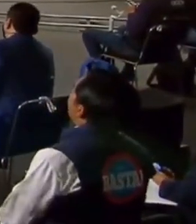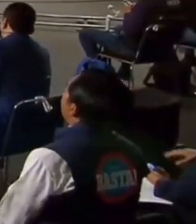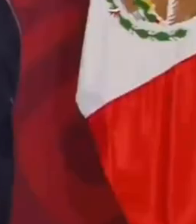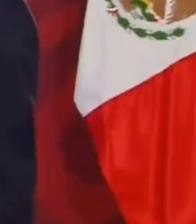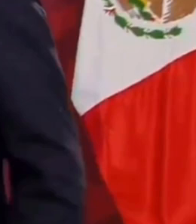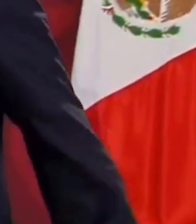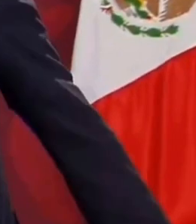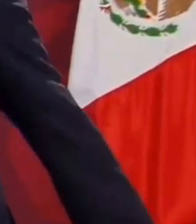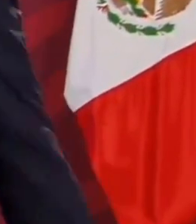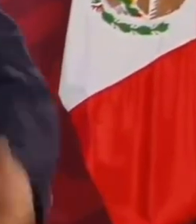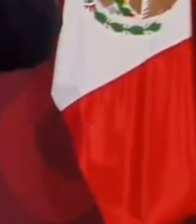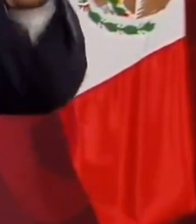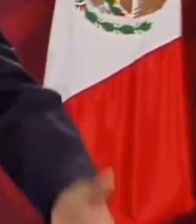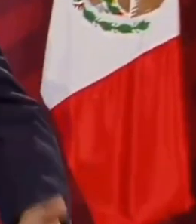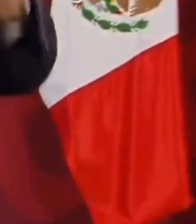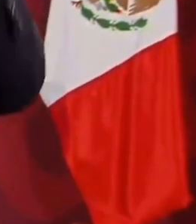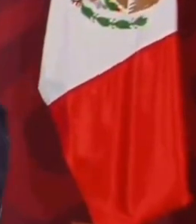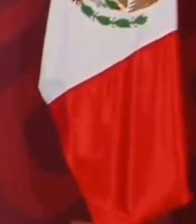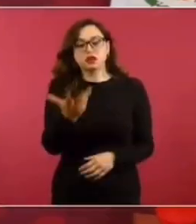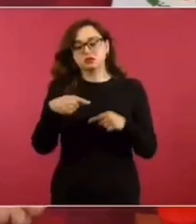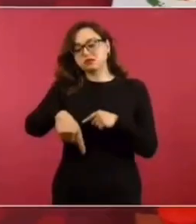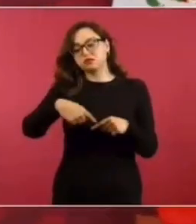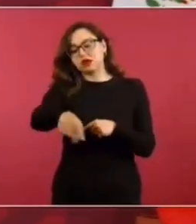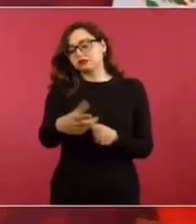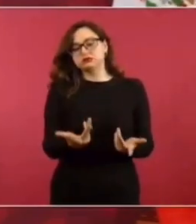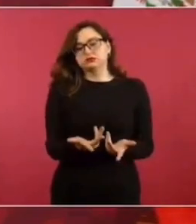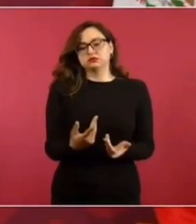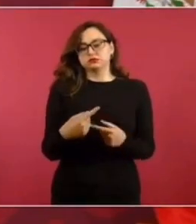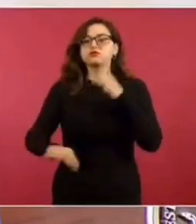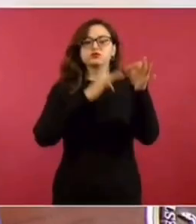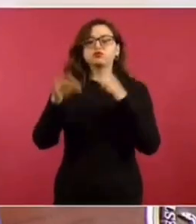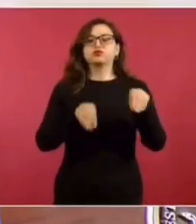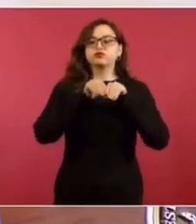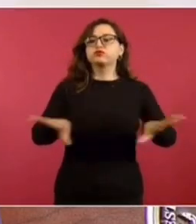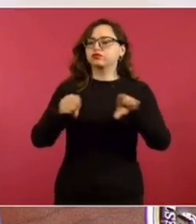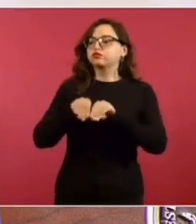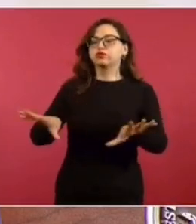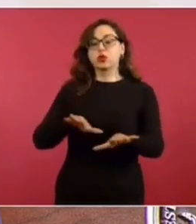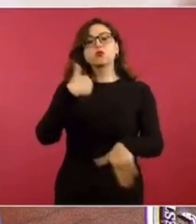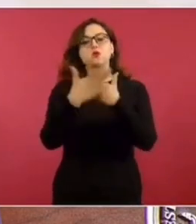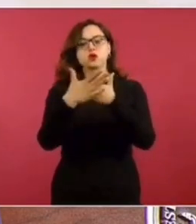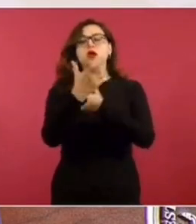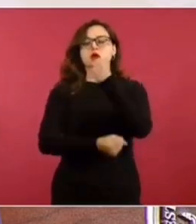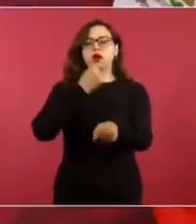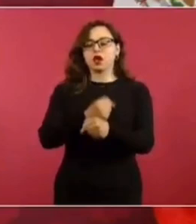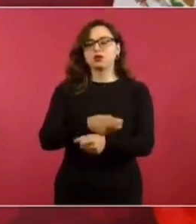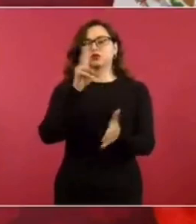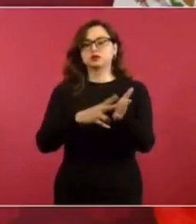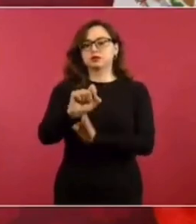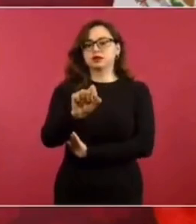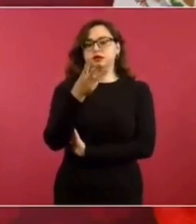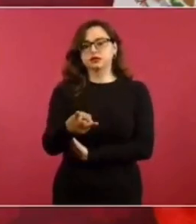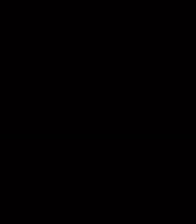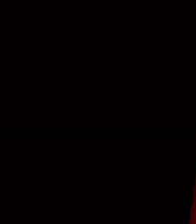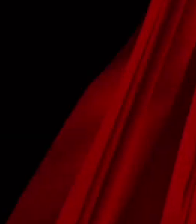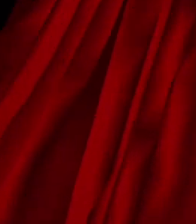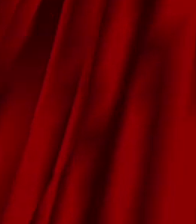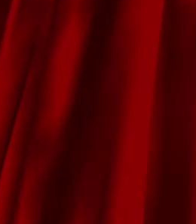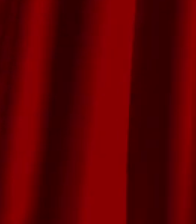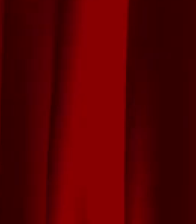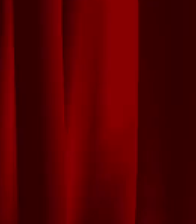tiempo, que todo este año se promueva y que a principios del año próximo se lleve a cabo.